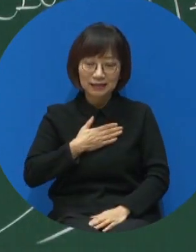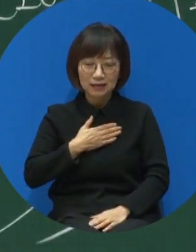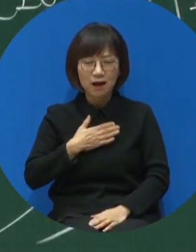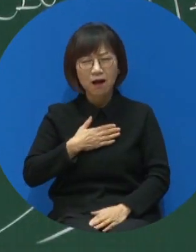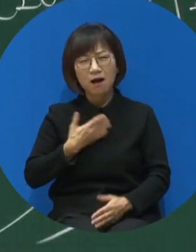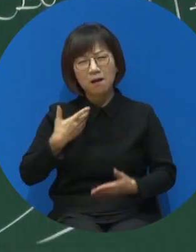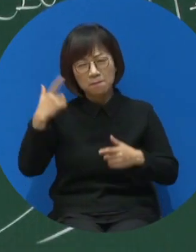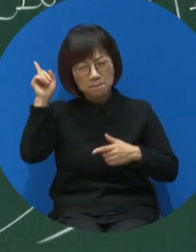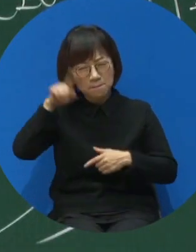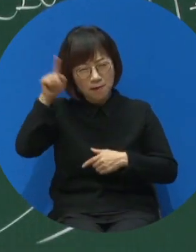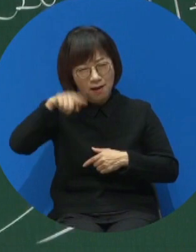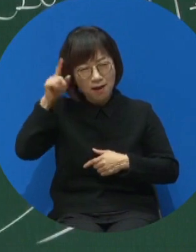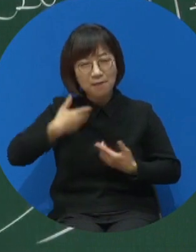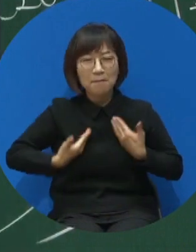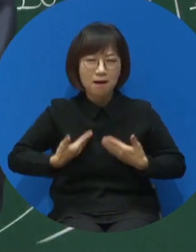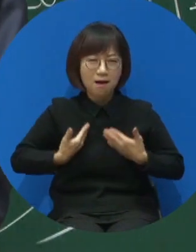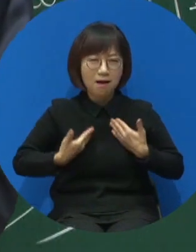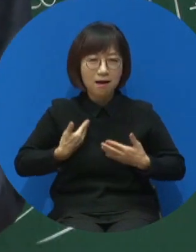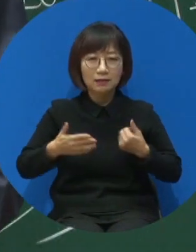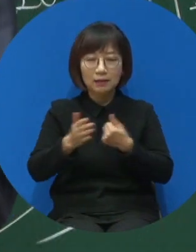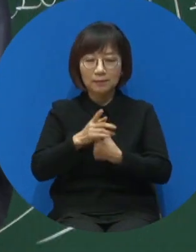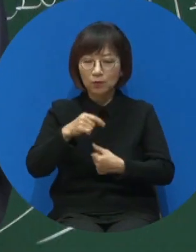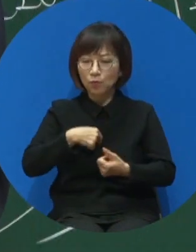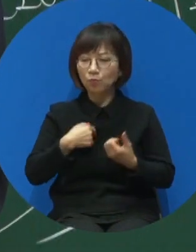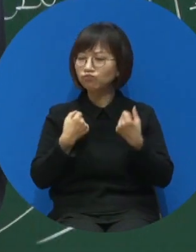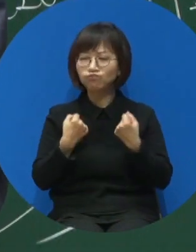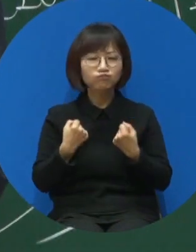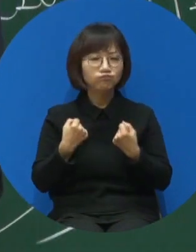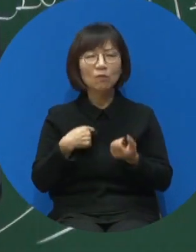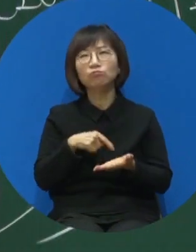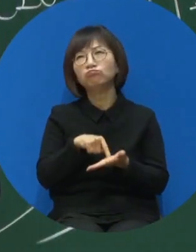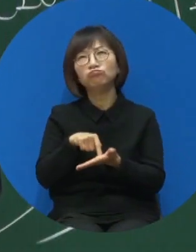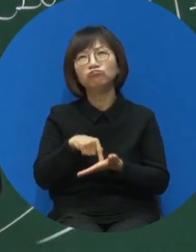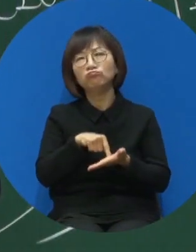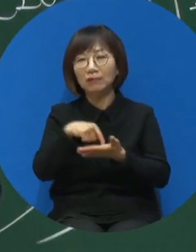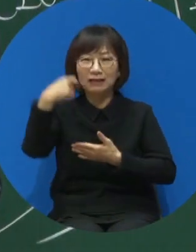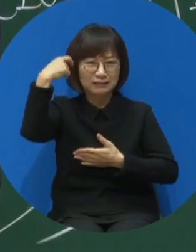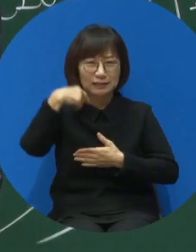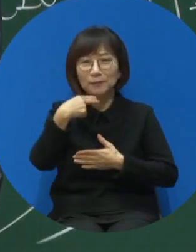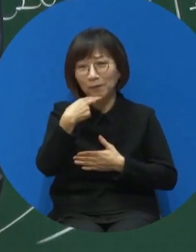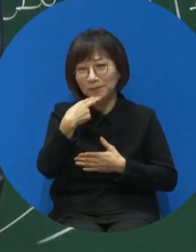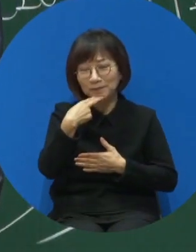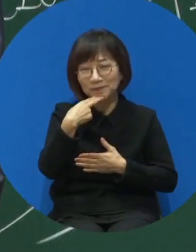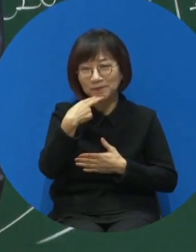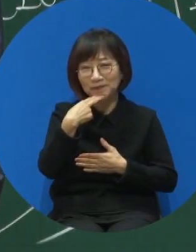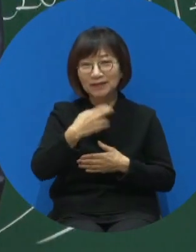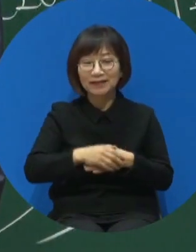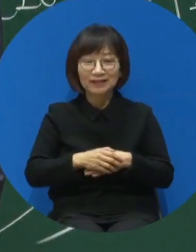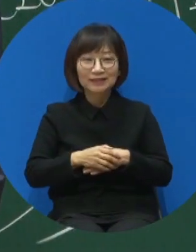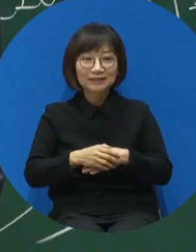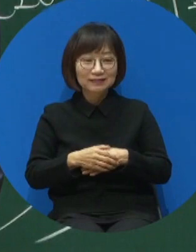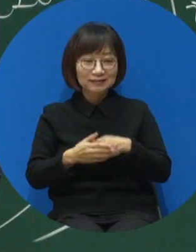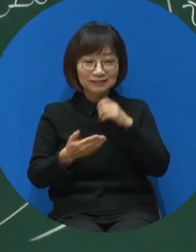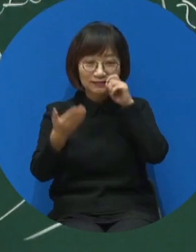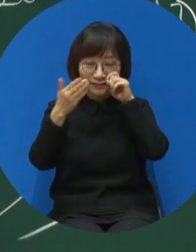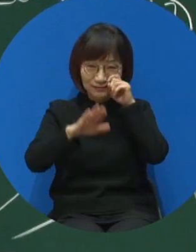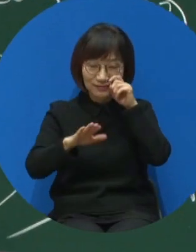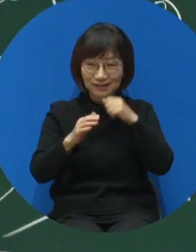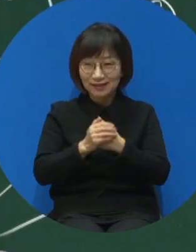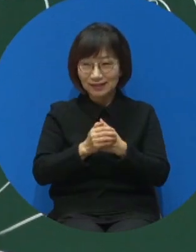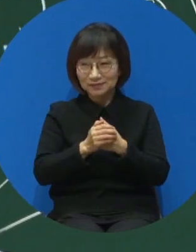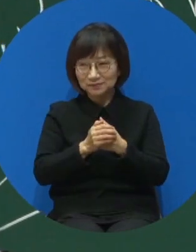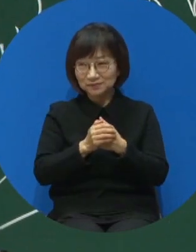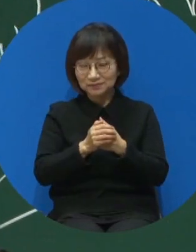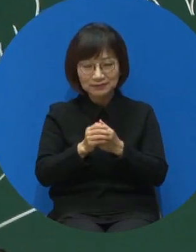yo realmente cómo estoy tan ocupado no siento la soledad en verdad enganche y el número 10 pero a veces tengo una